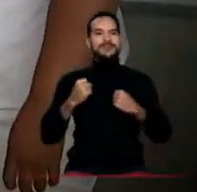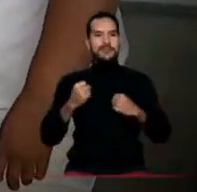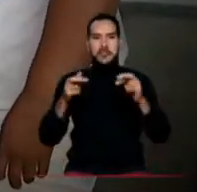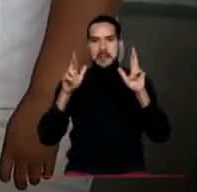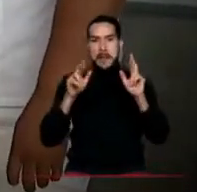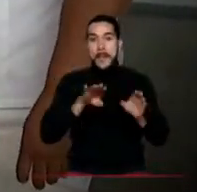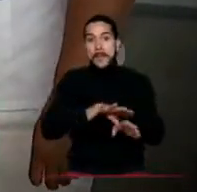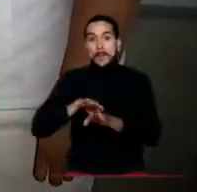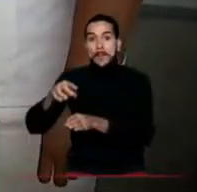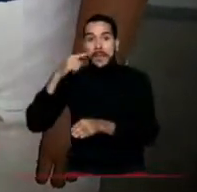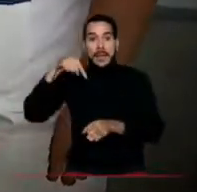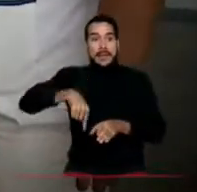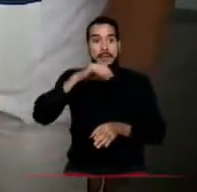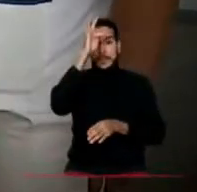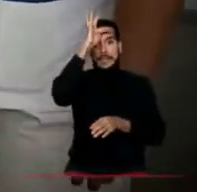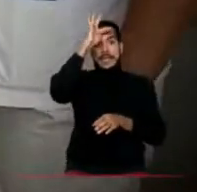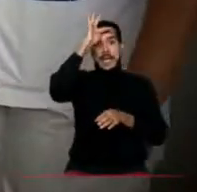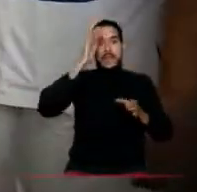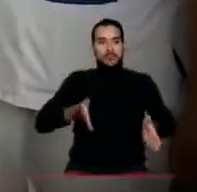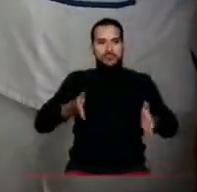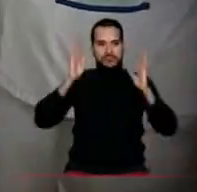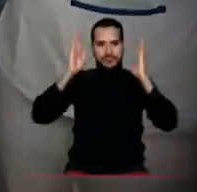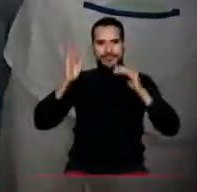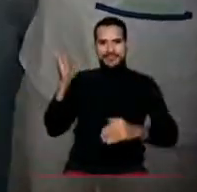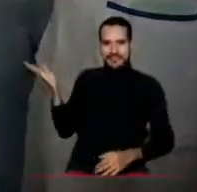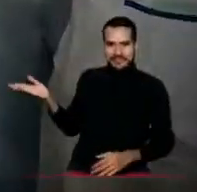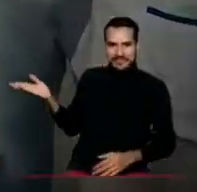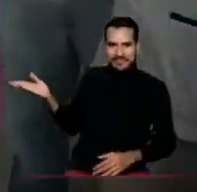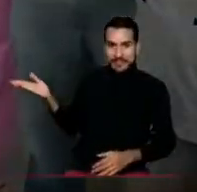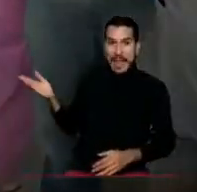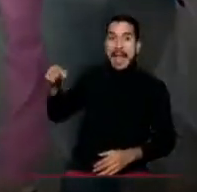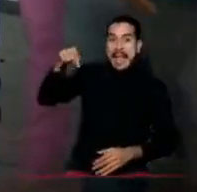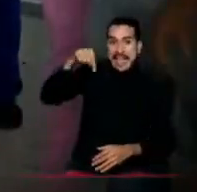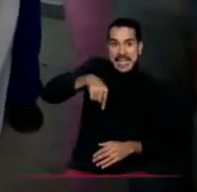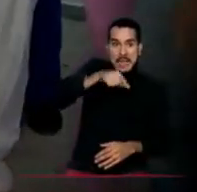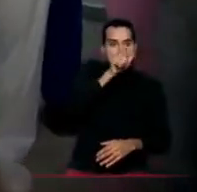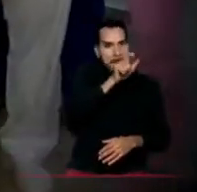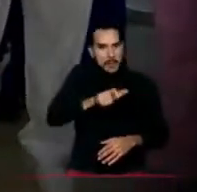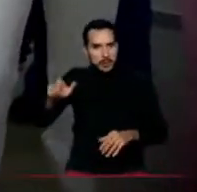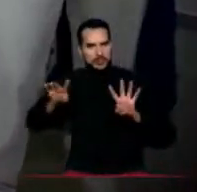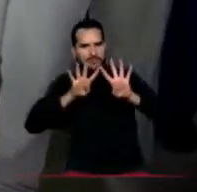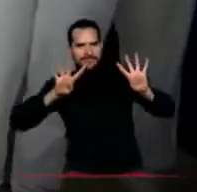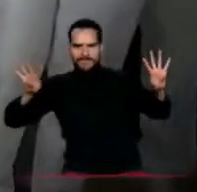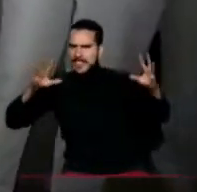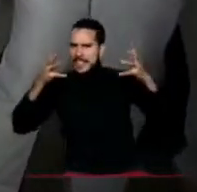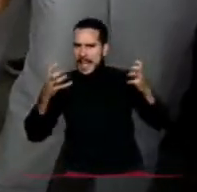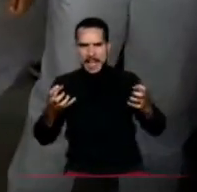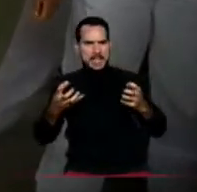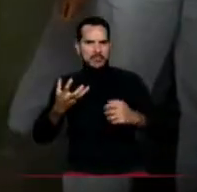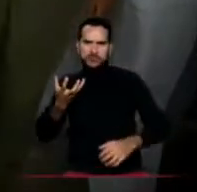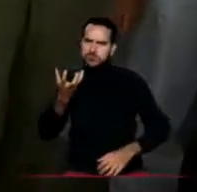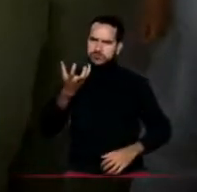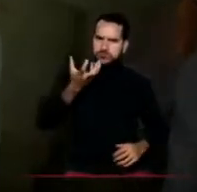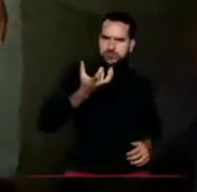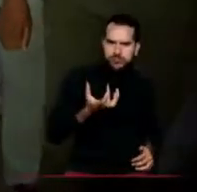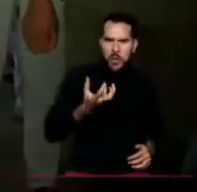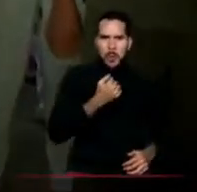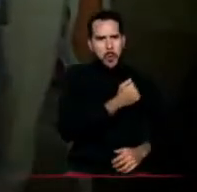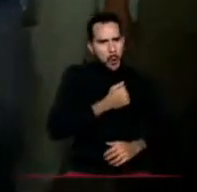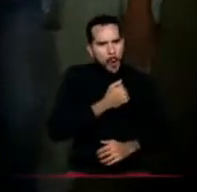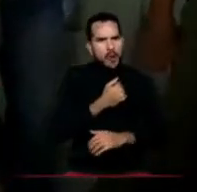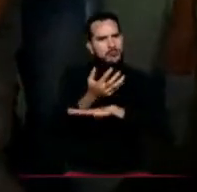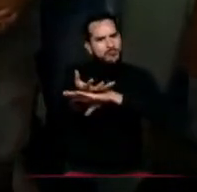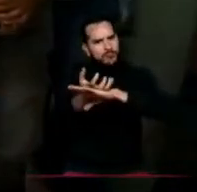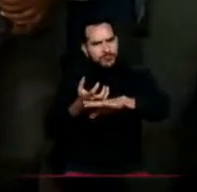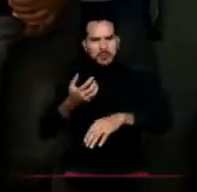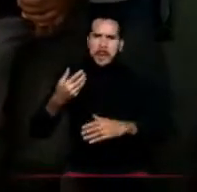Correa Rengifo, los trabajadores adelantarán un nuevo plantón para exigir el pago de sus salarios. El pasado fin de semana les contábamos cómo de